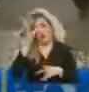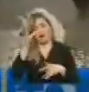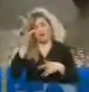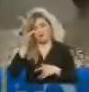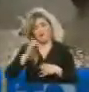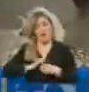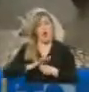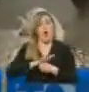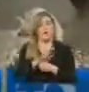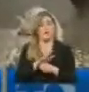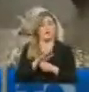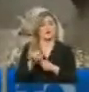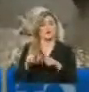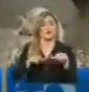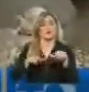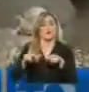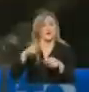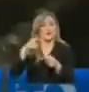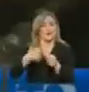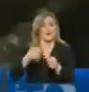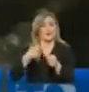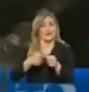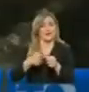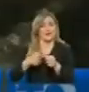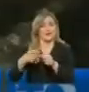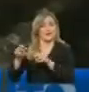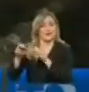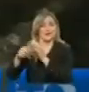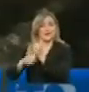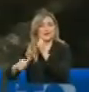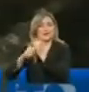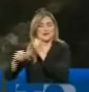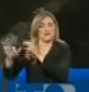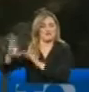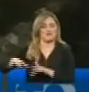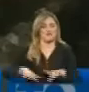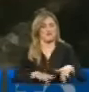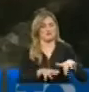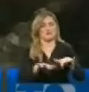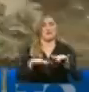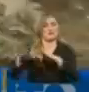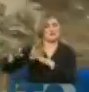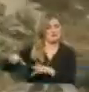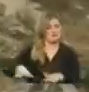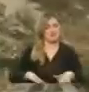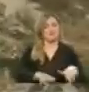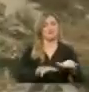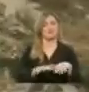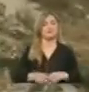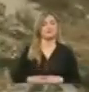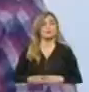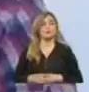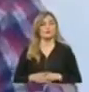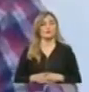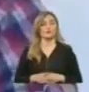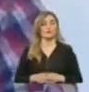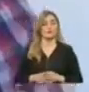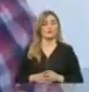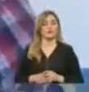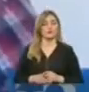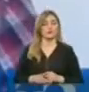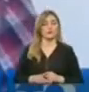COVID-19 de los sectores de Quito que descargan aguas residuales en estos puntos del sistema fluvial. Y